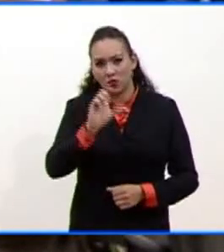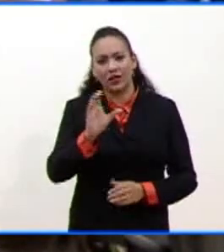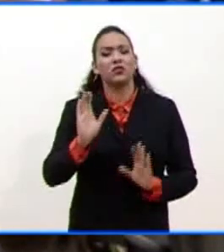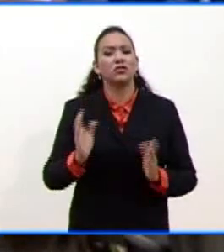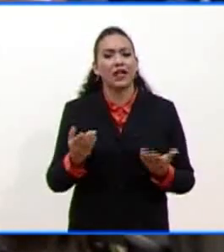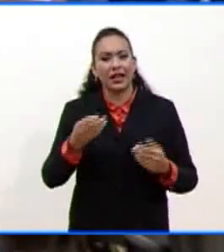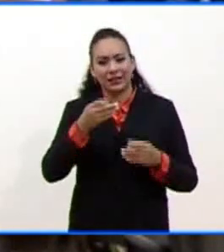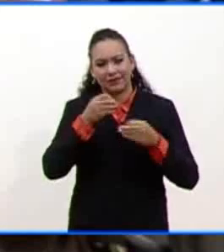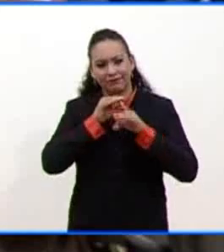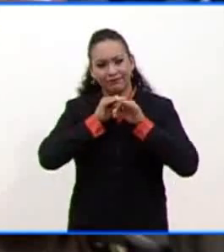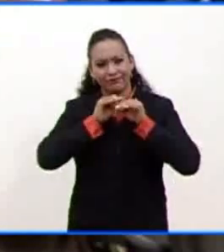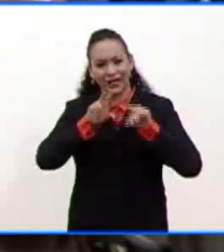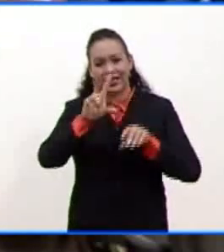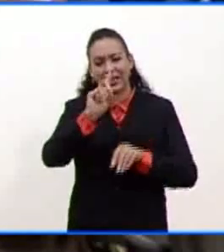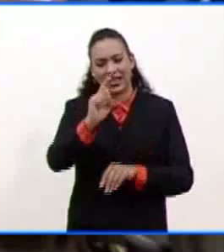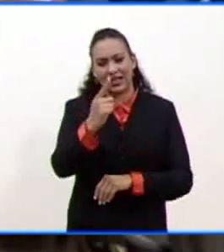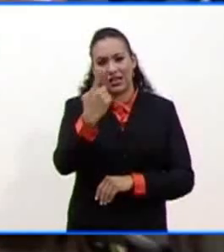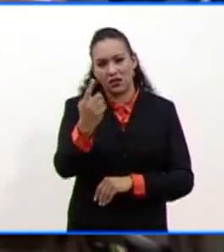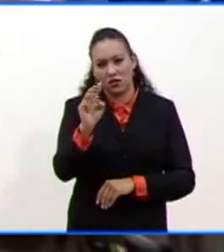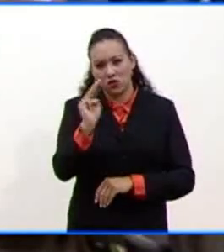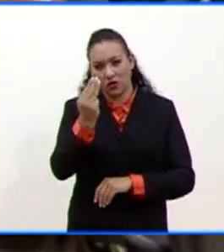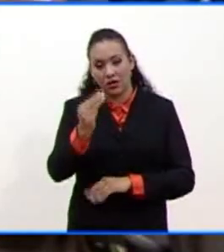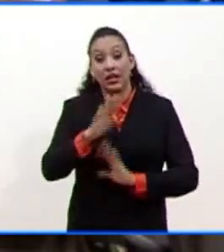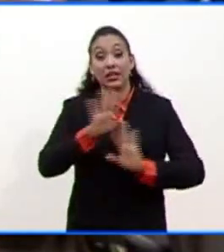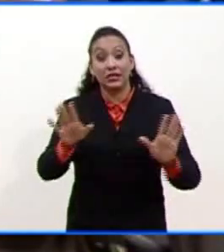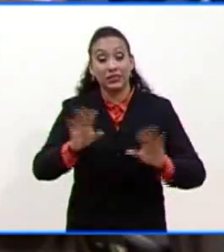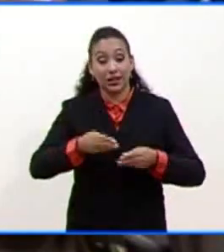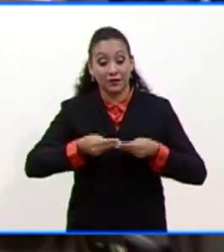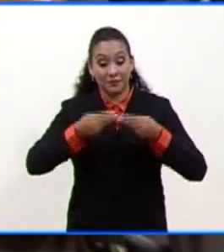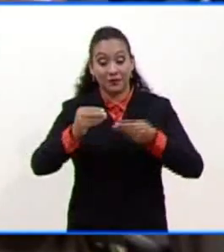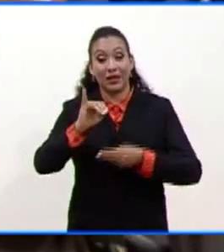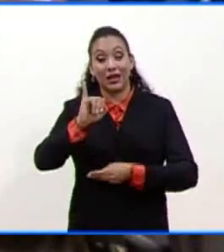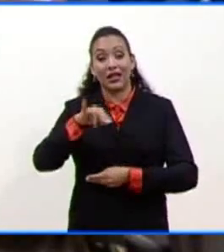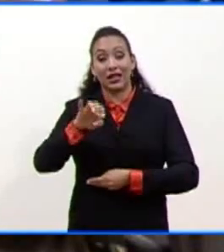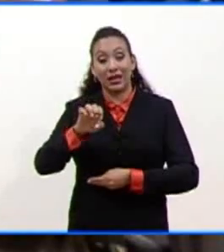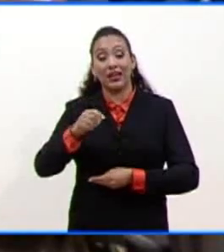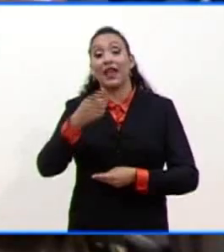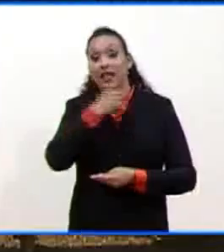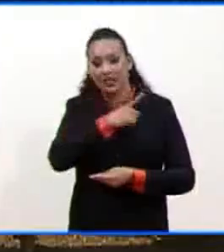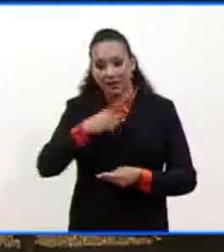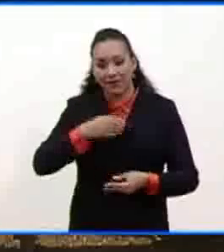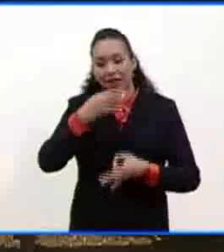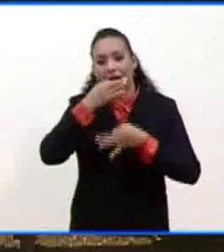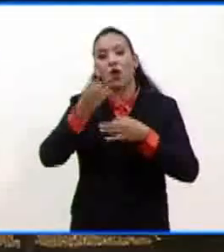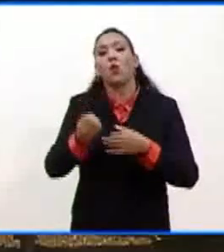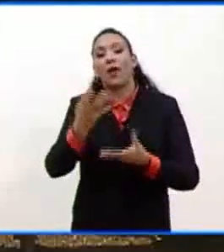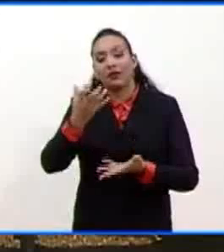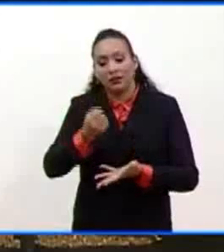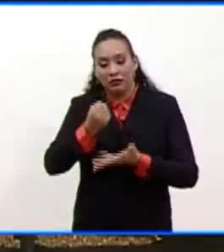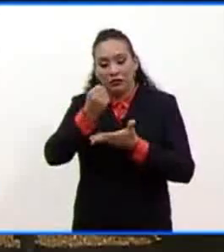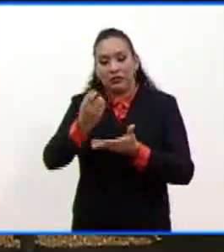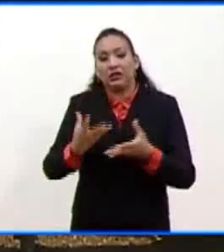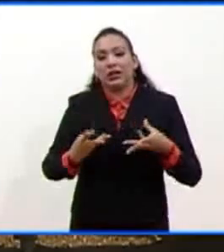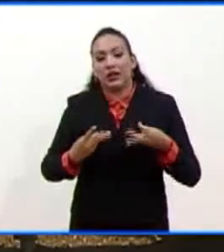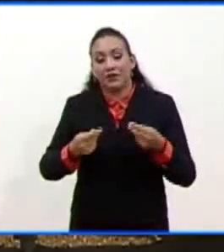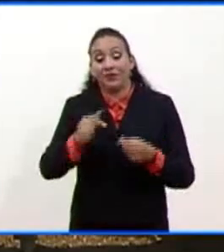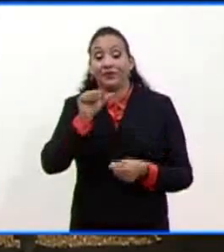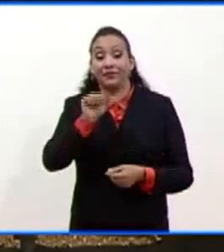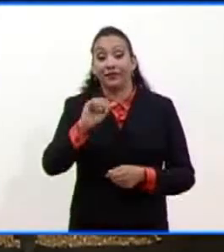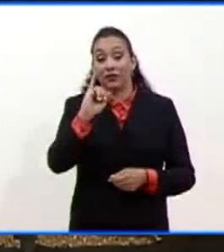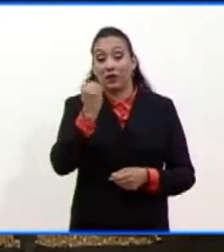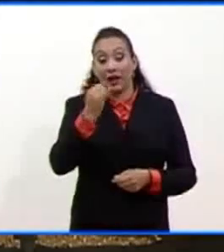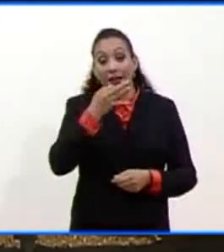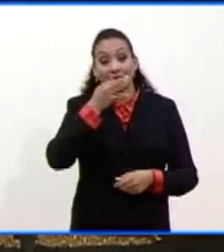campañas, es decir, el 31 de mayo, deberán entregar al INE el informe de ingresos y gastos de campaña. El 16 de junio